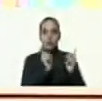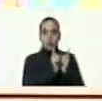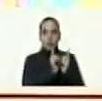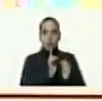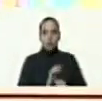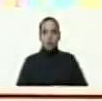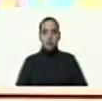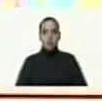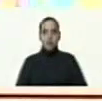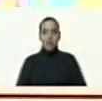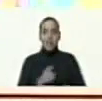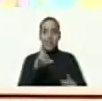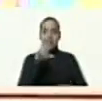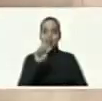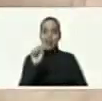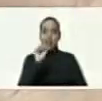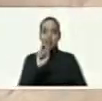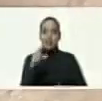Las palabras.